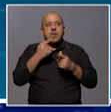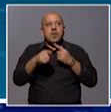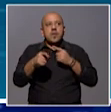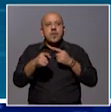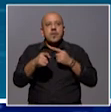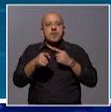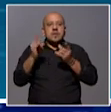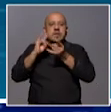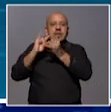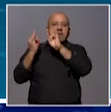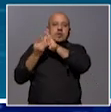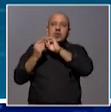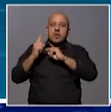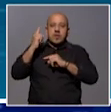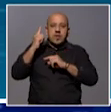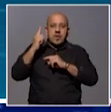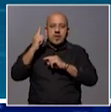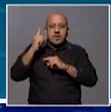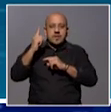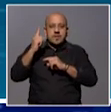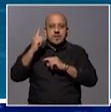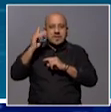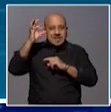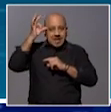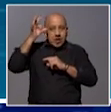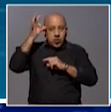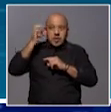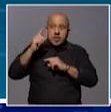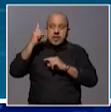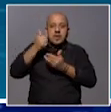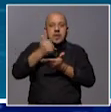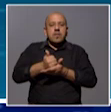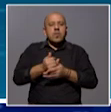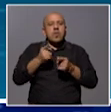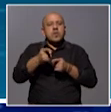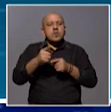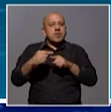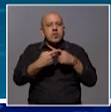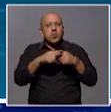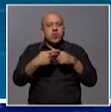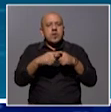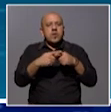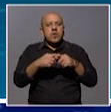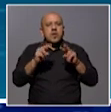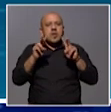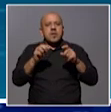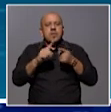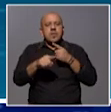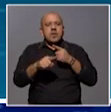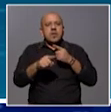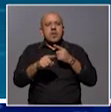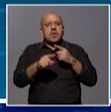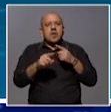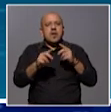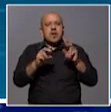barras de una de las cámaras si no me equivoco de la cámara de senadores en ocasiones una discusión bien reciente si no me equivoco